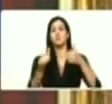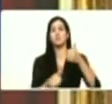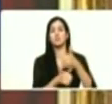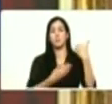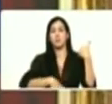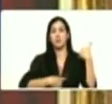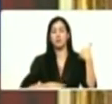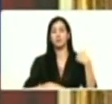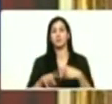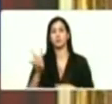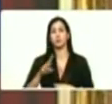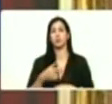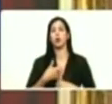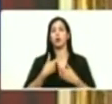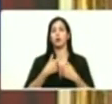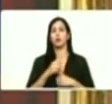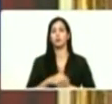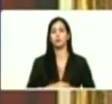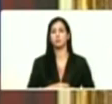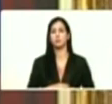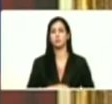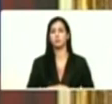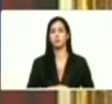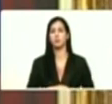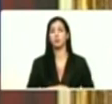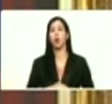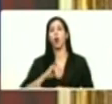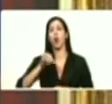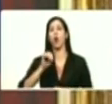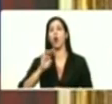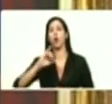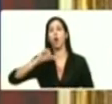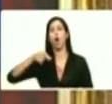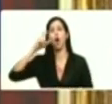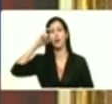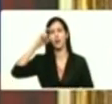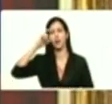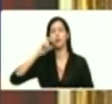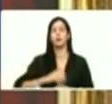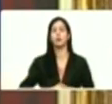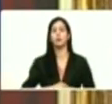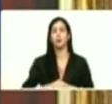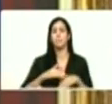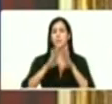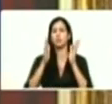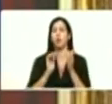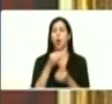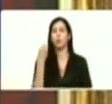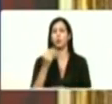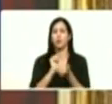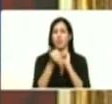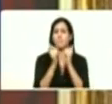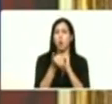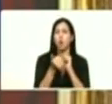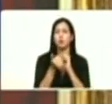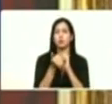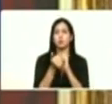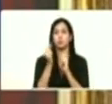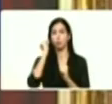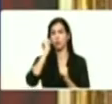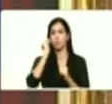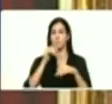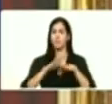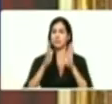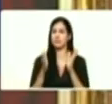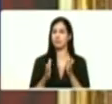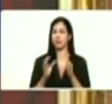Jorge Arriaza todos los ministros el de juventud y deporte la ministra Clara de